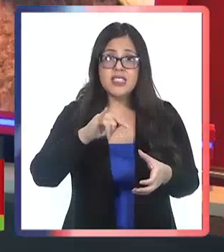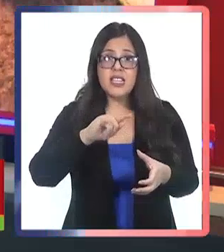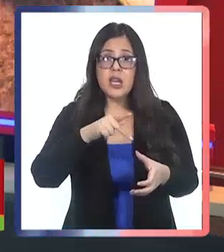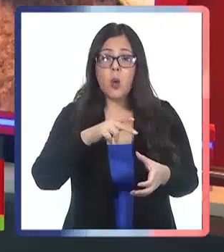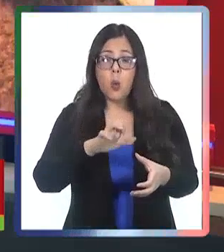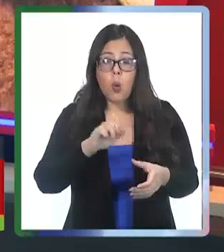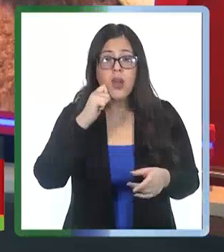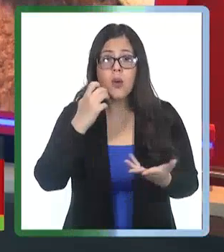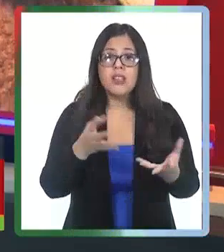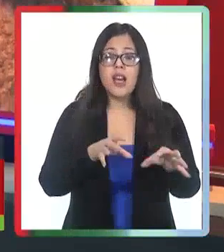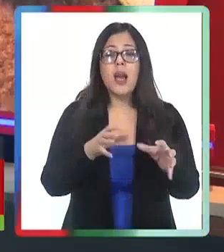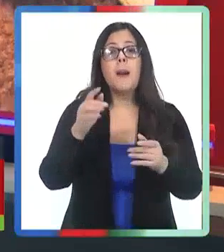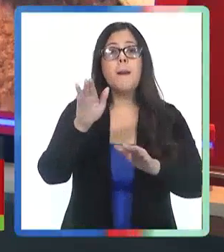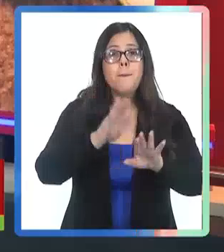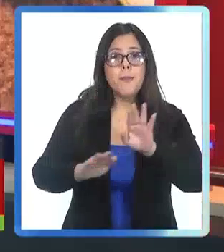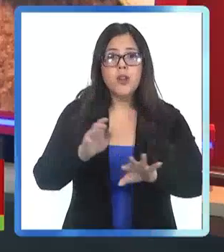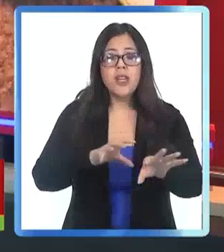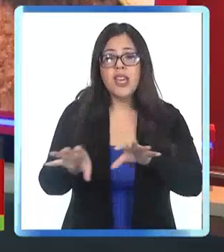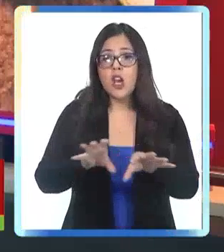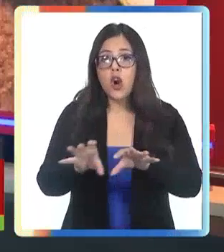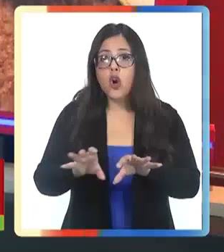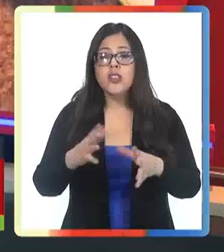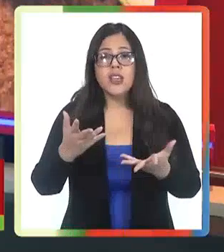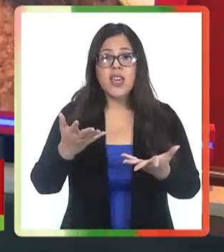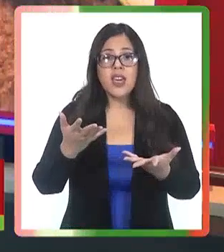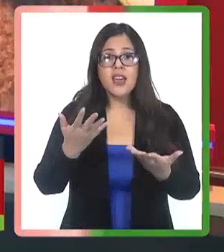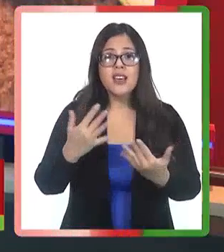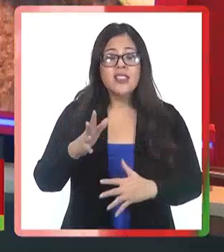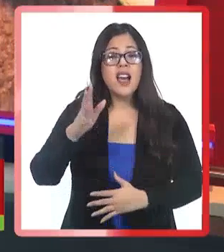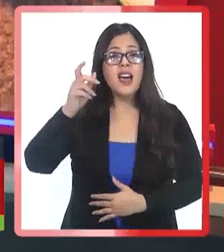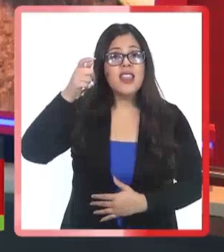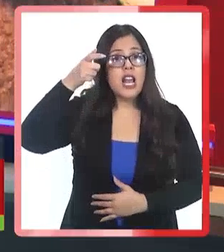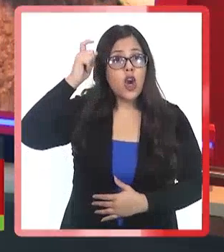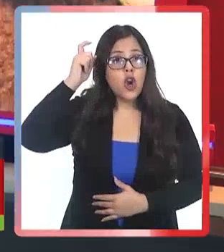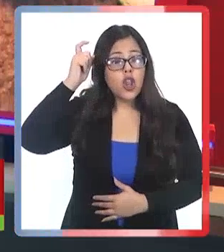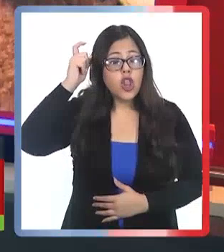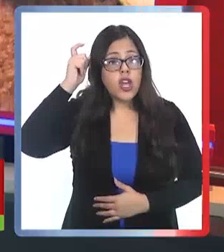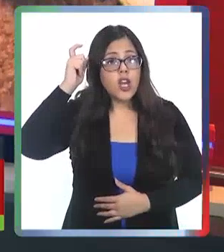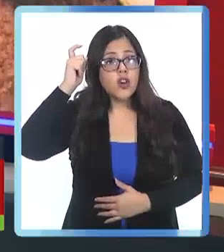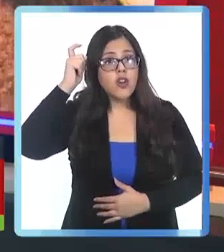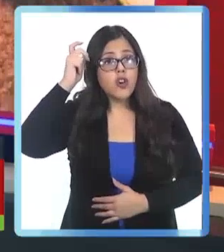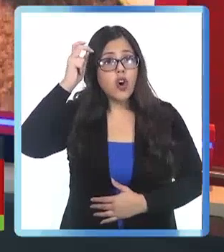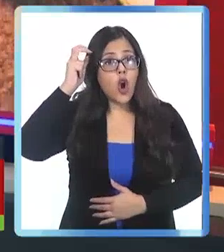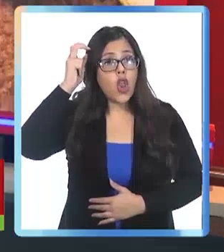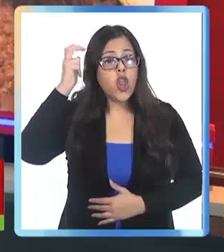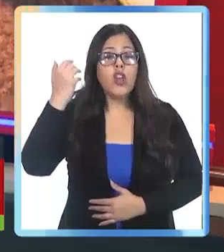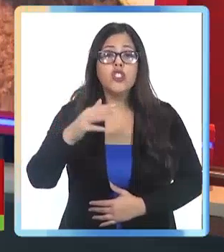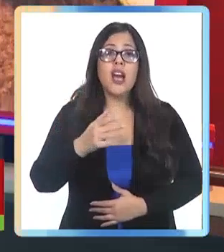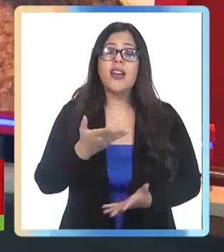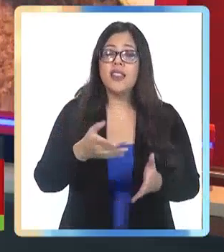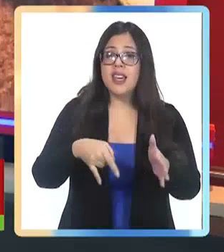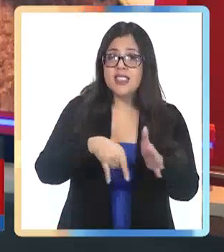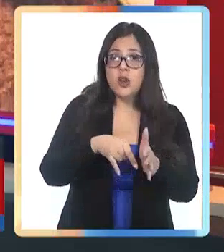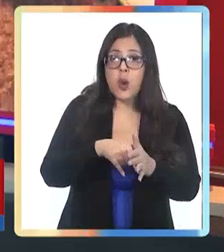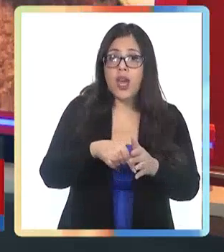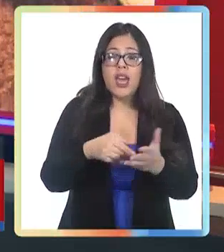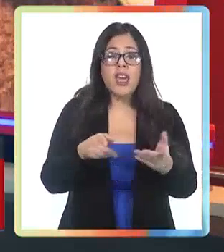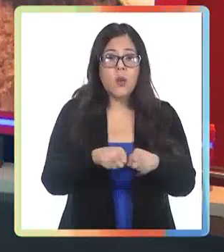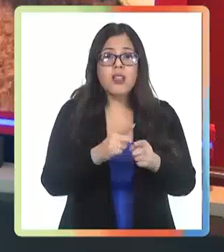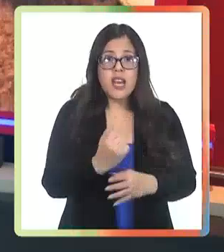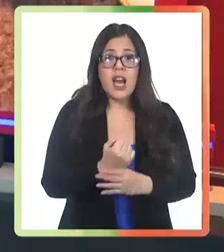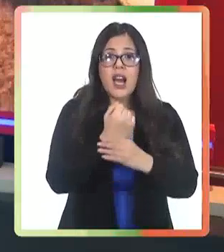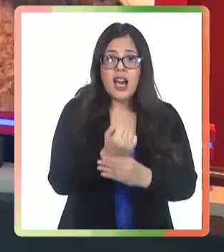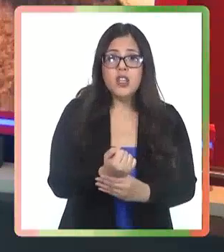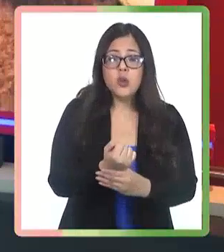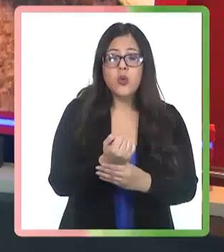origen que protege los productos derivados del cordero chilote como lanas, cueros y cortes de carne. El objetivo es rescatar la cultura